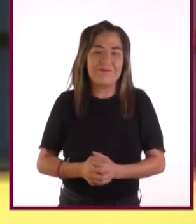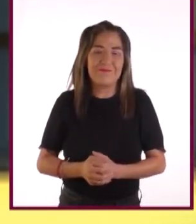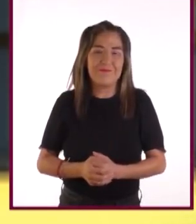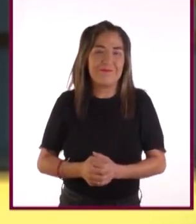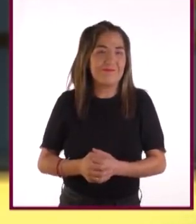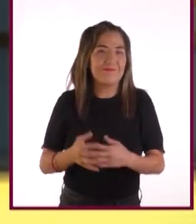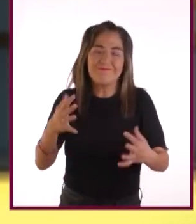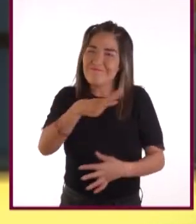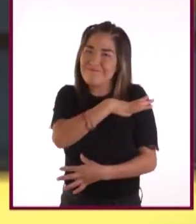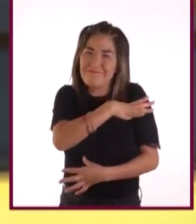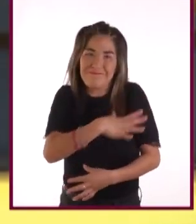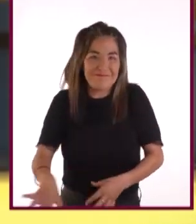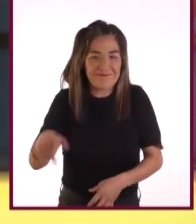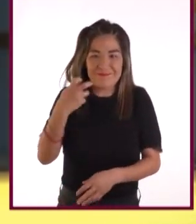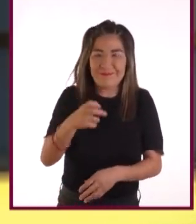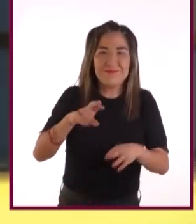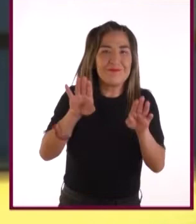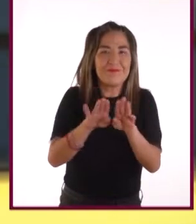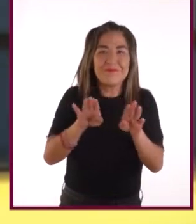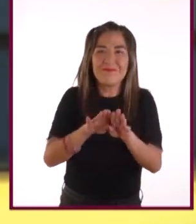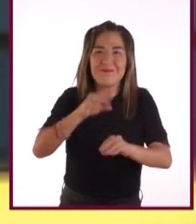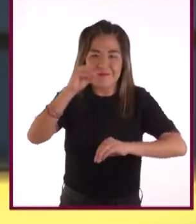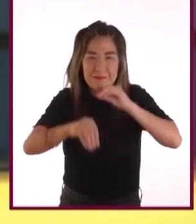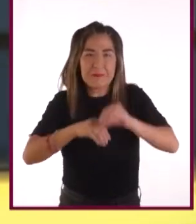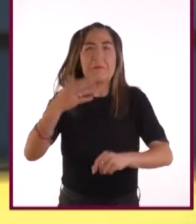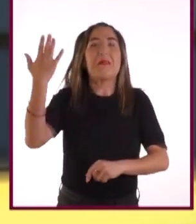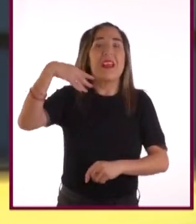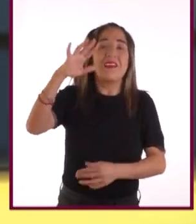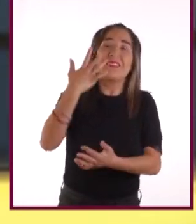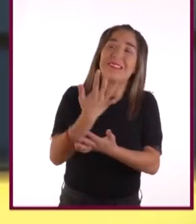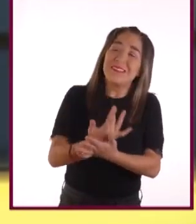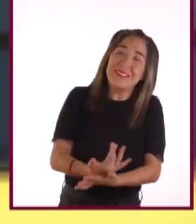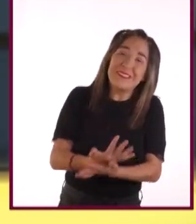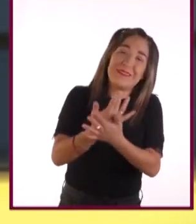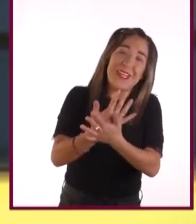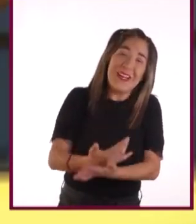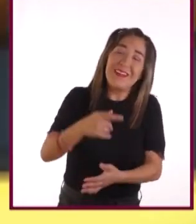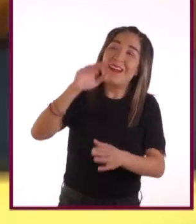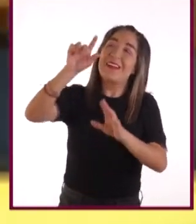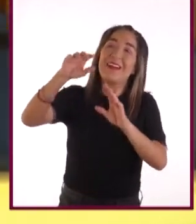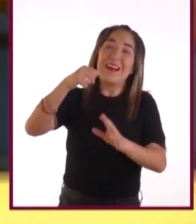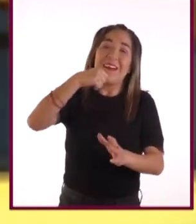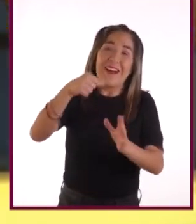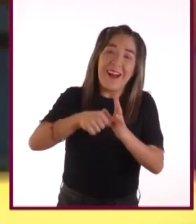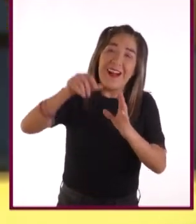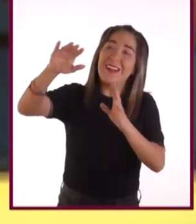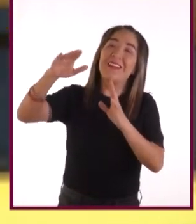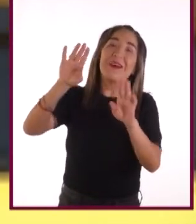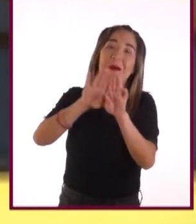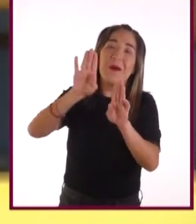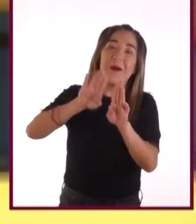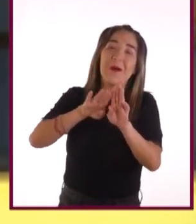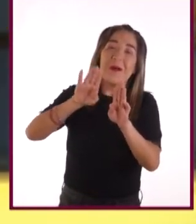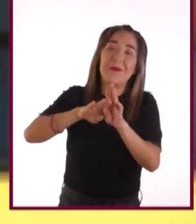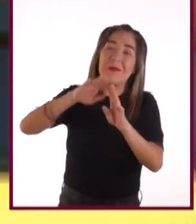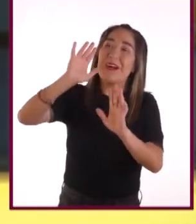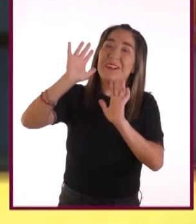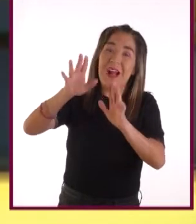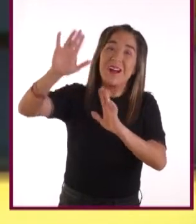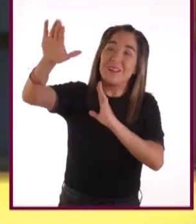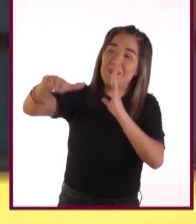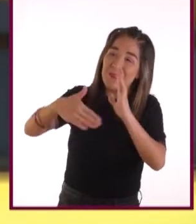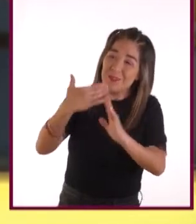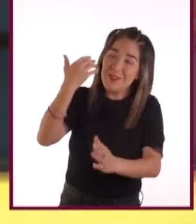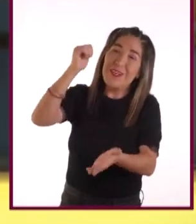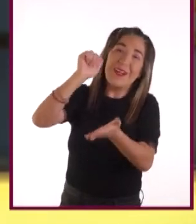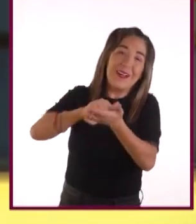completamente increíble, ¿no? O sea, antes uno esperaba los mensajes y eran llevados de cartas y esperar a que llegara